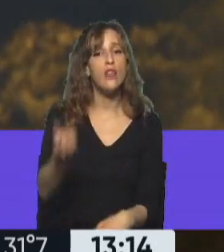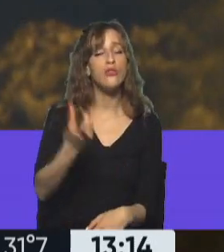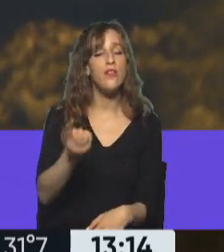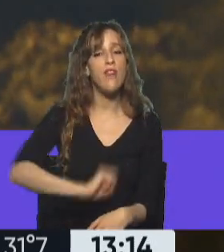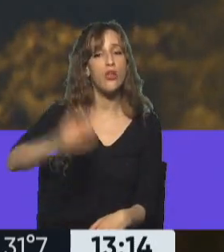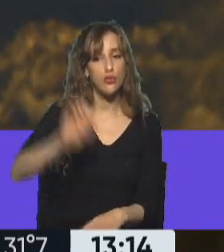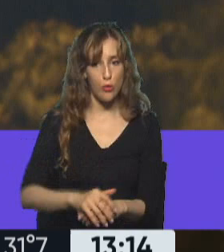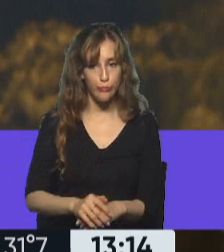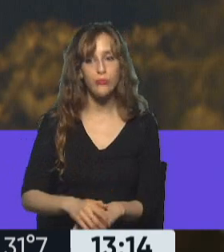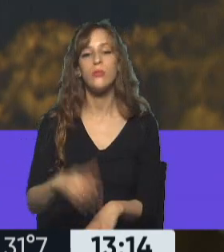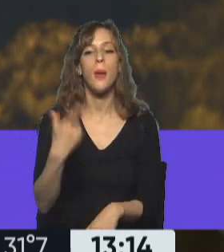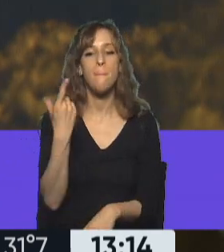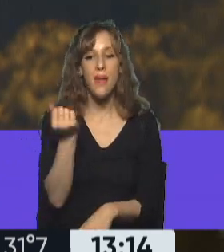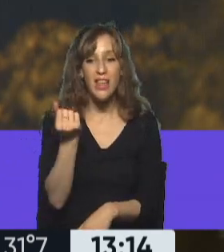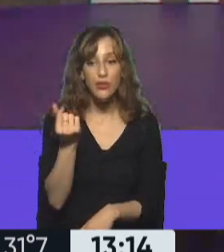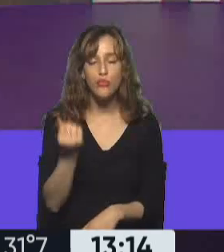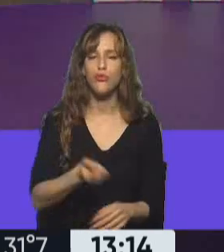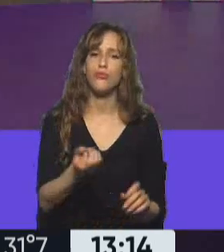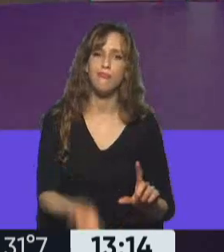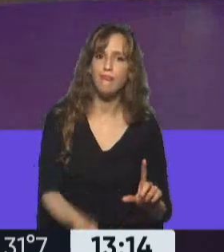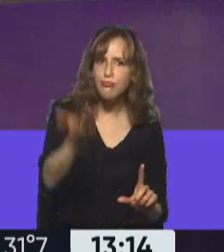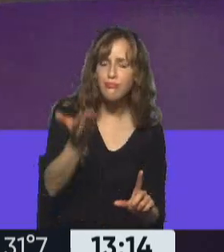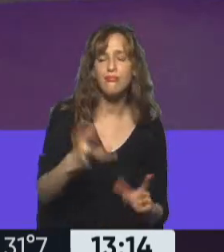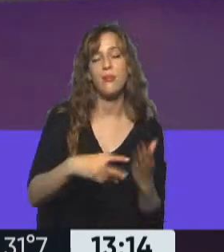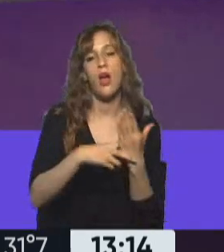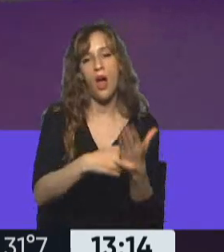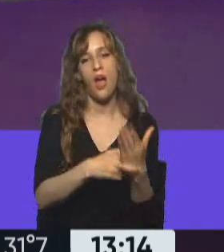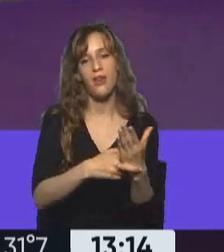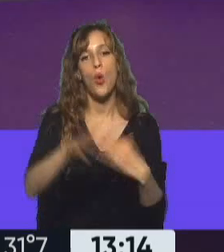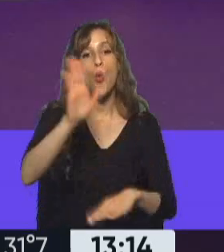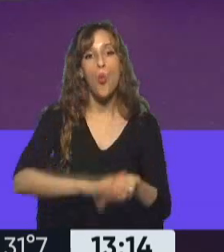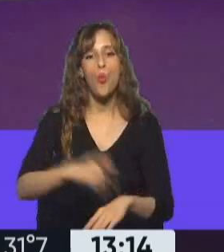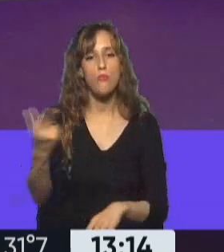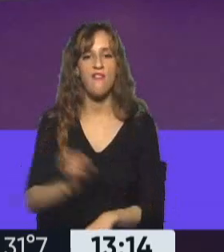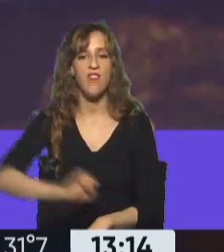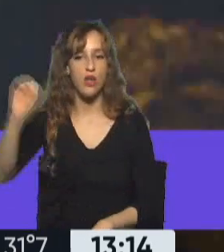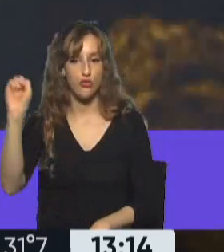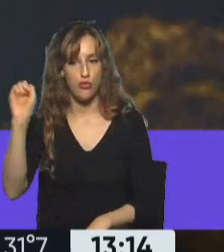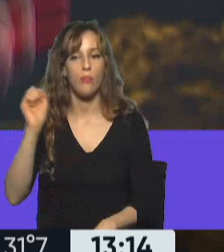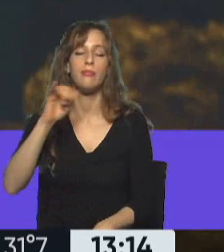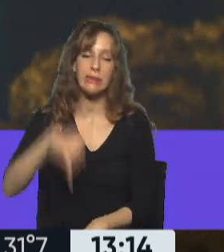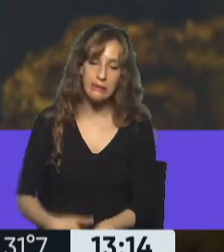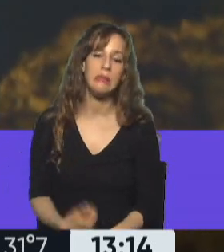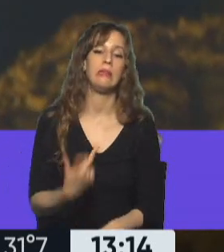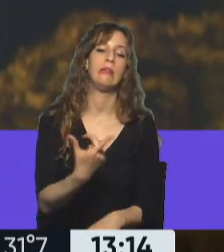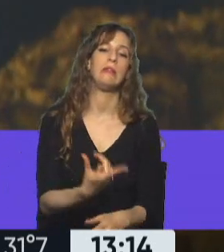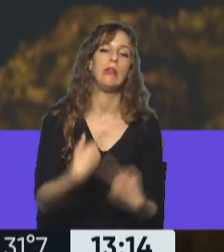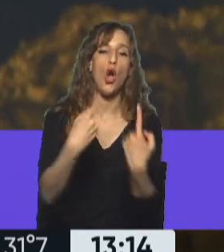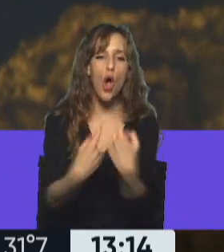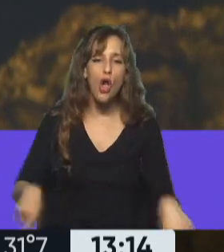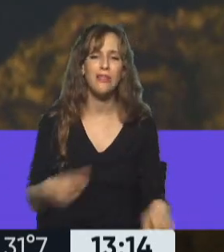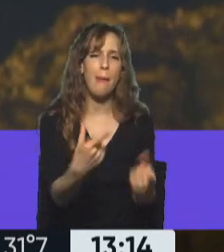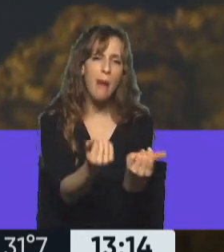precios generalizada que generó el aumento de precios de la carne, digo, por la inflación. Todo aumenta, también aumenta la carne.